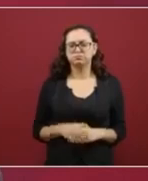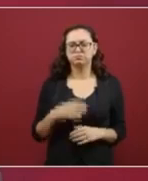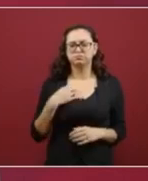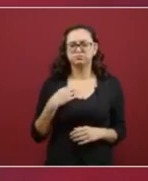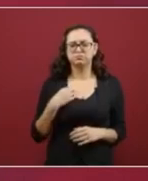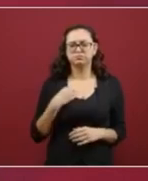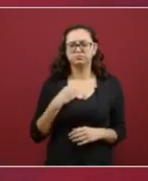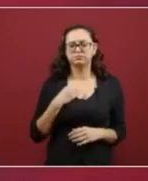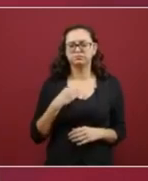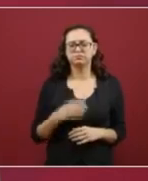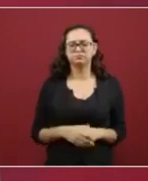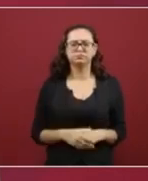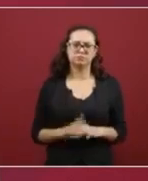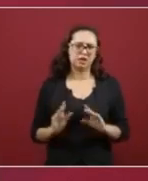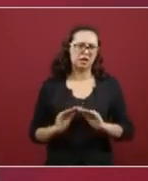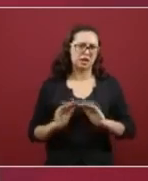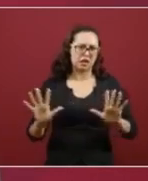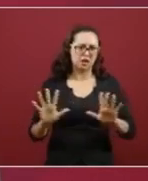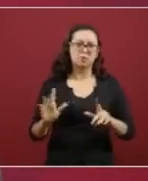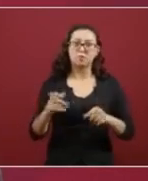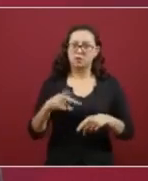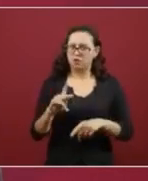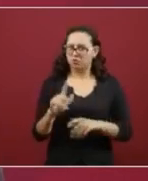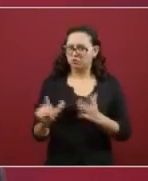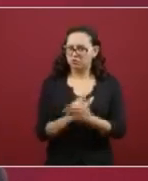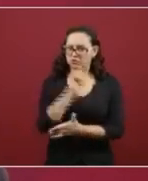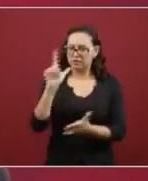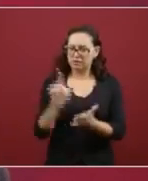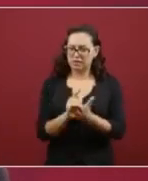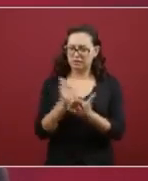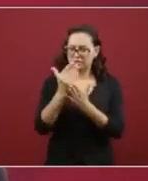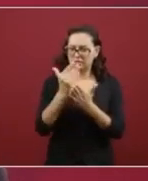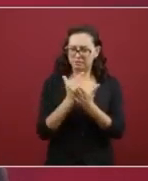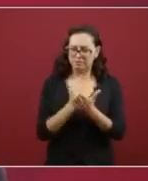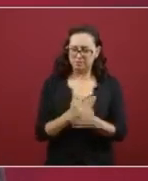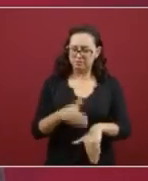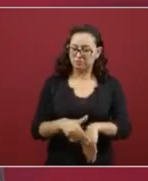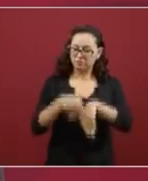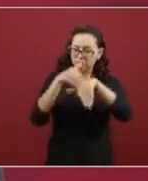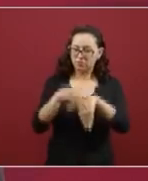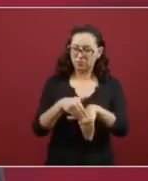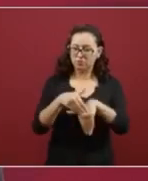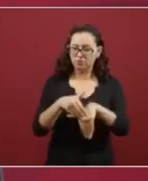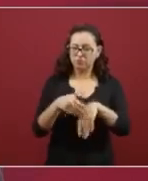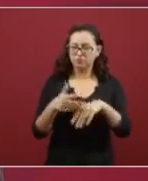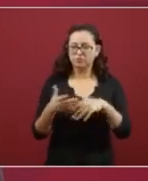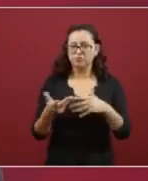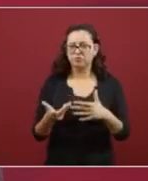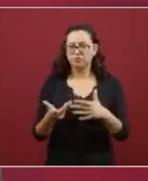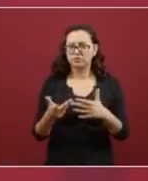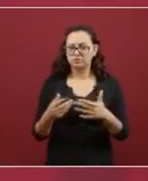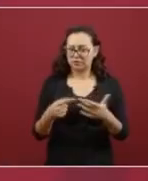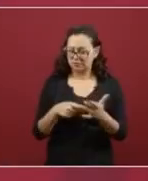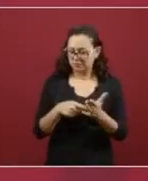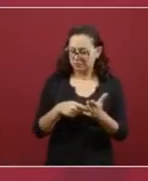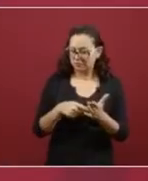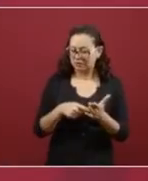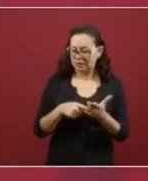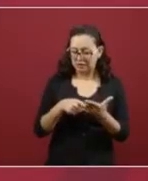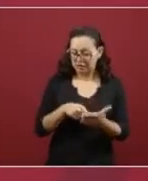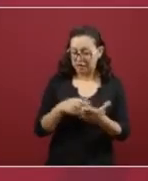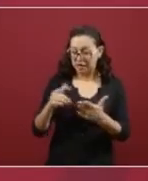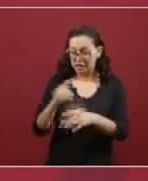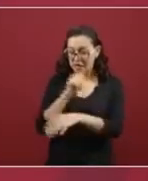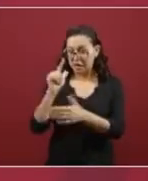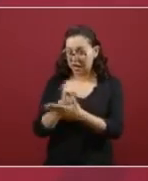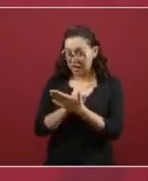en el marco de la legalidad, decirles, esto procede, ya no podemos, porque